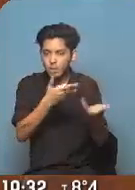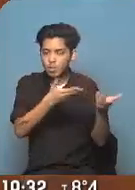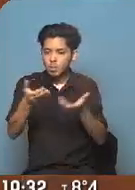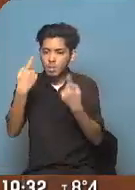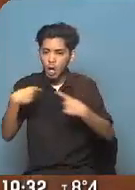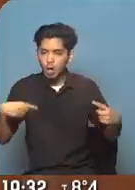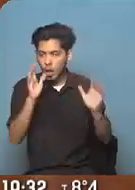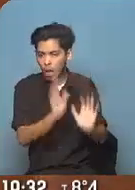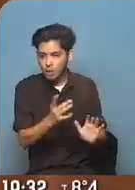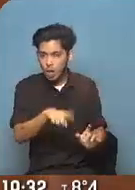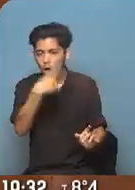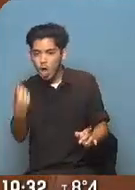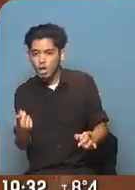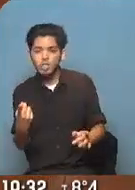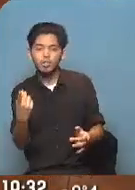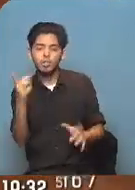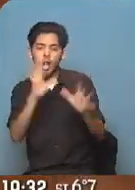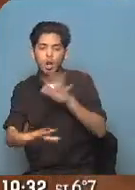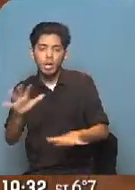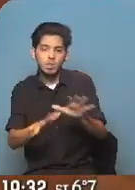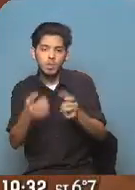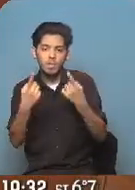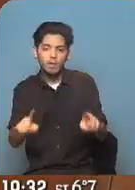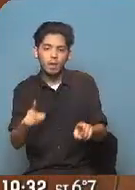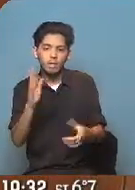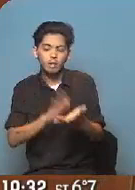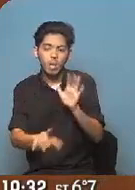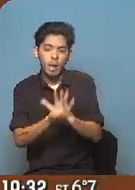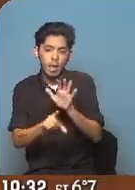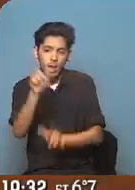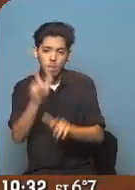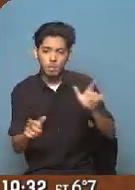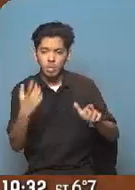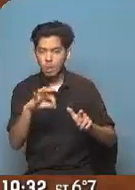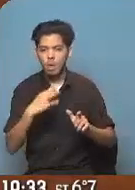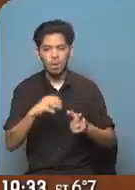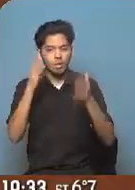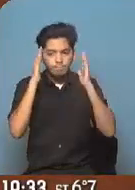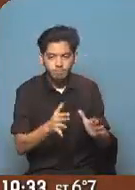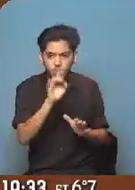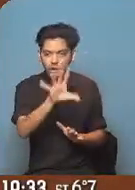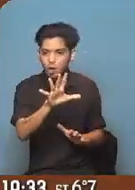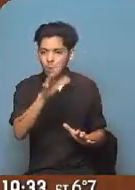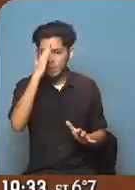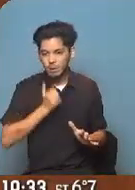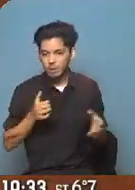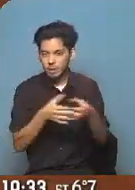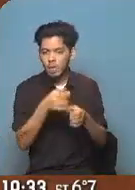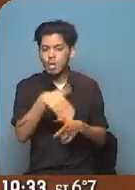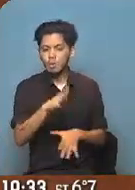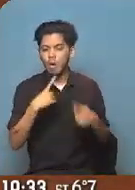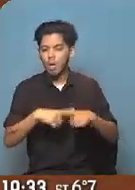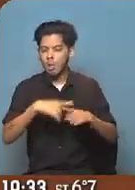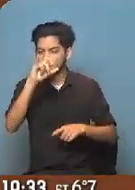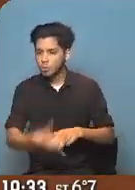de estas características en otro esquema distinto al de la ley de personal militar que tiene que abocarse exclusivamente a su profesional y eso sí va a ser discutido